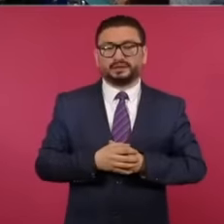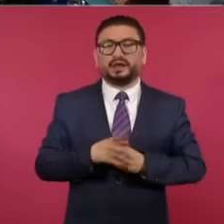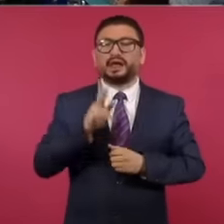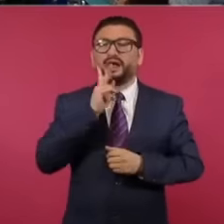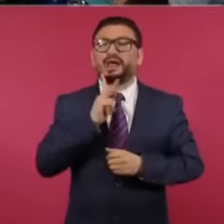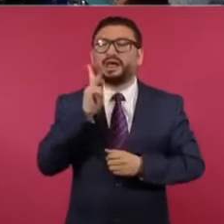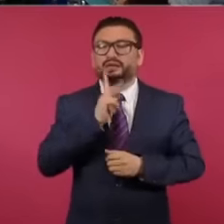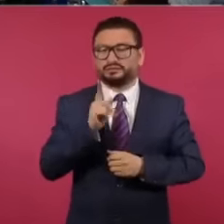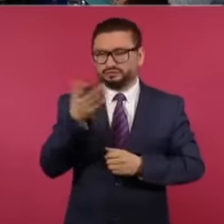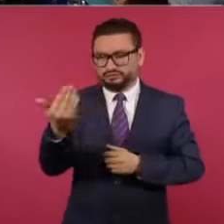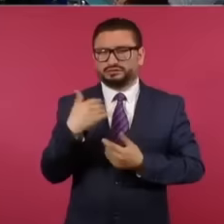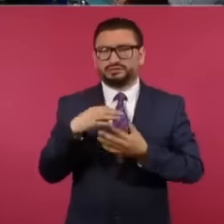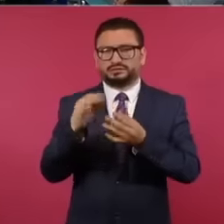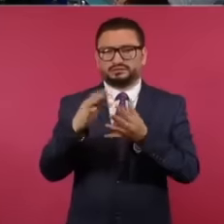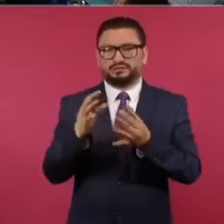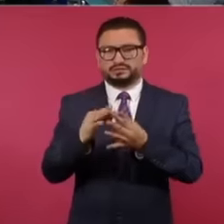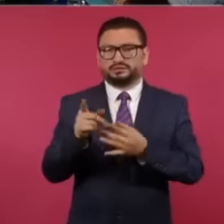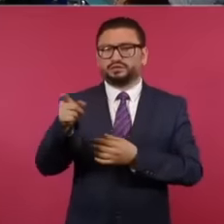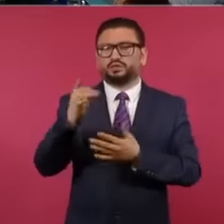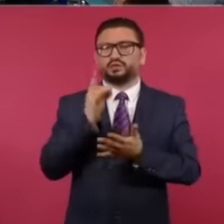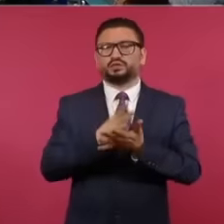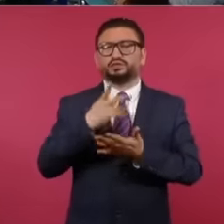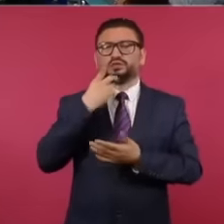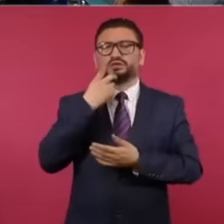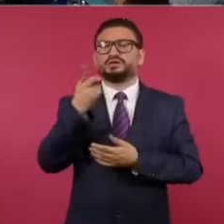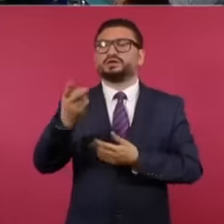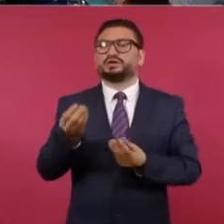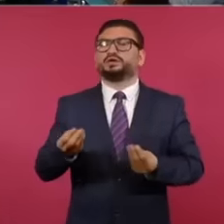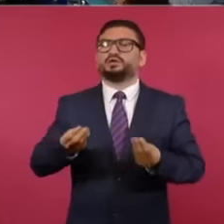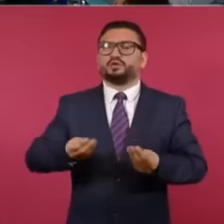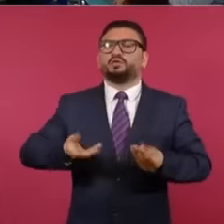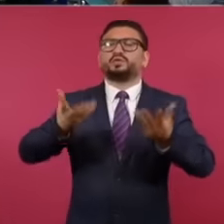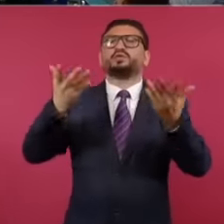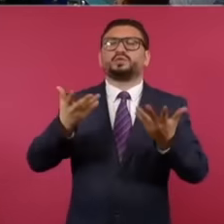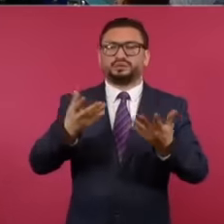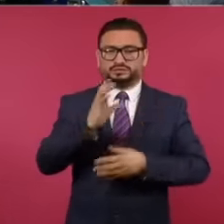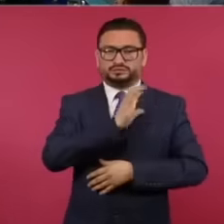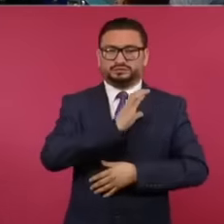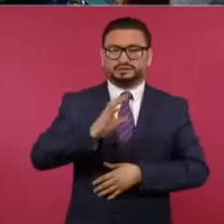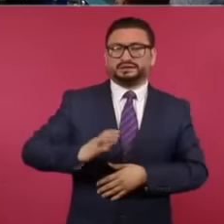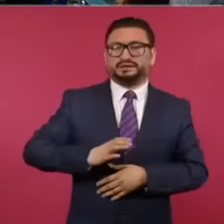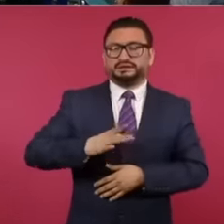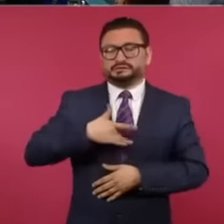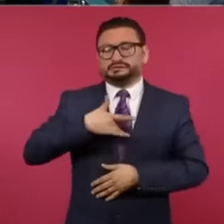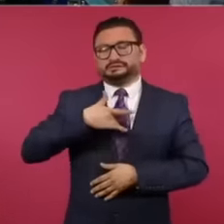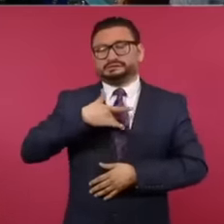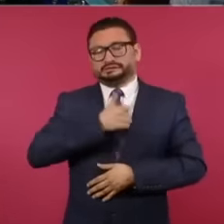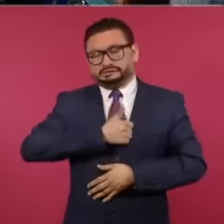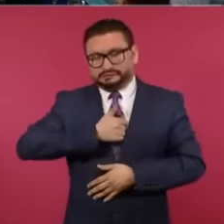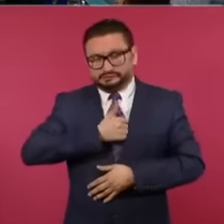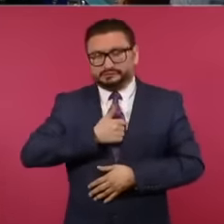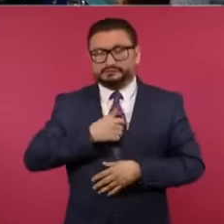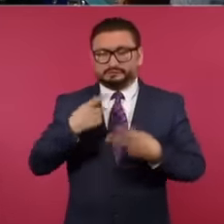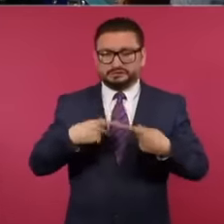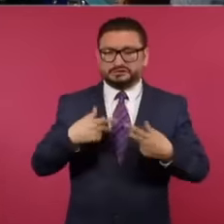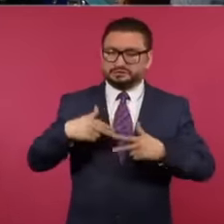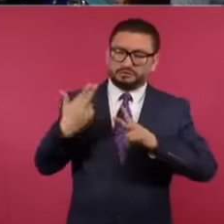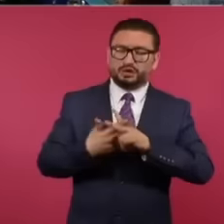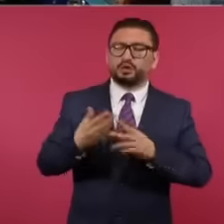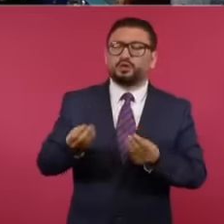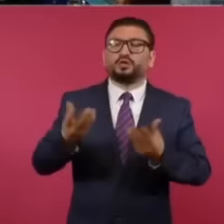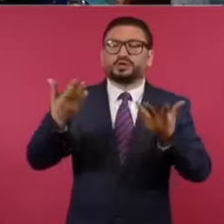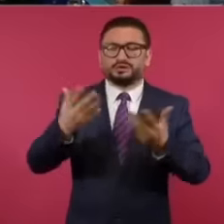Nada más, lo único que quiero es que les digas cuántos candidatos lamentablemente han sido